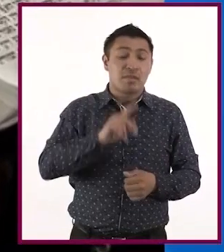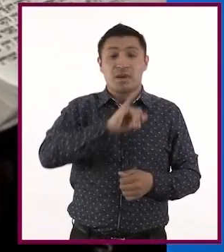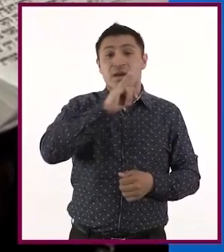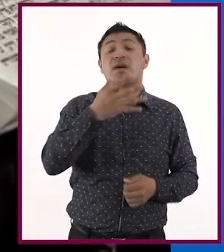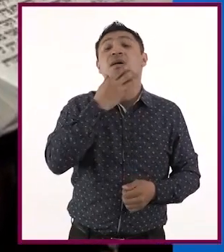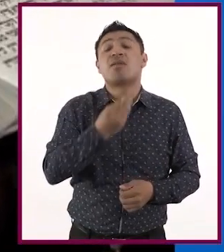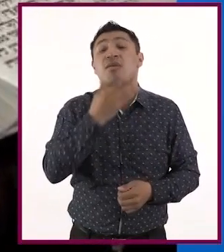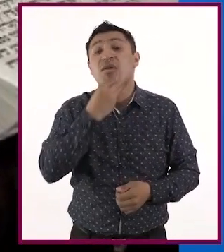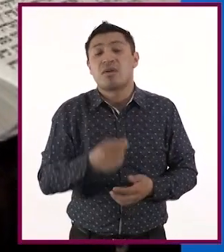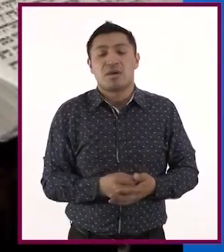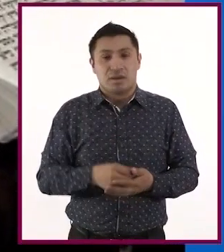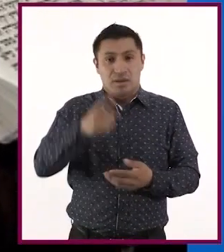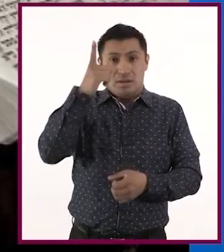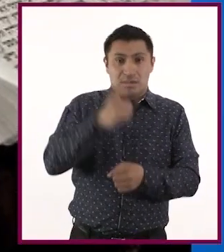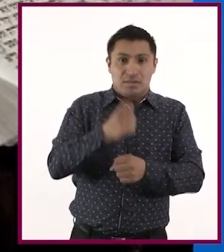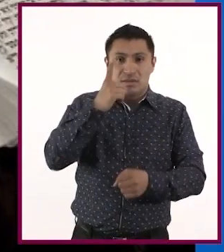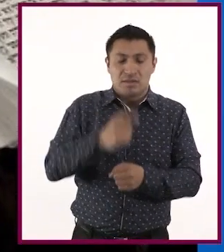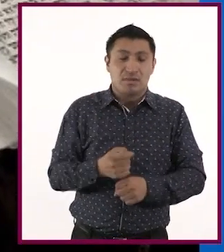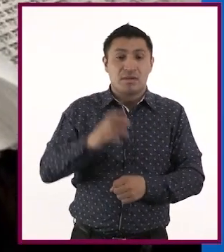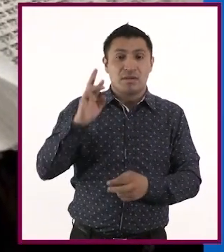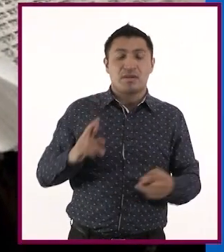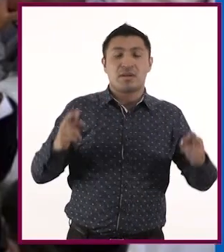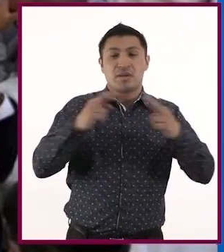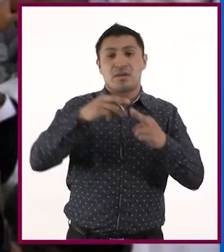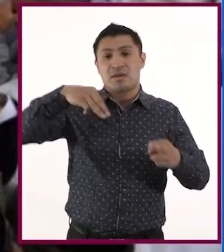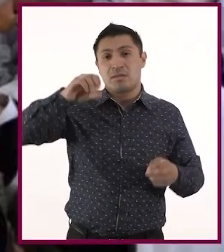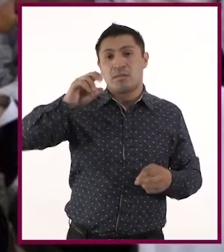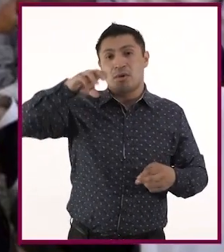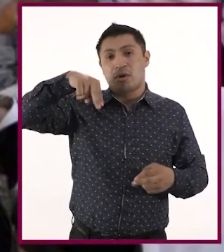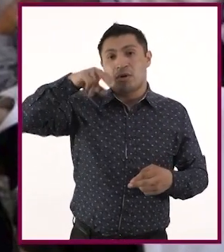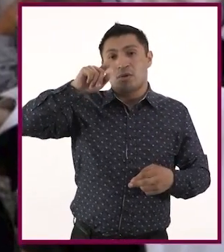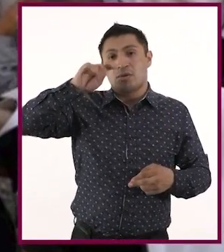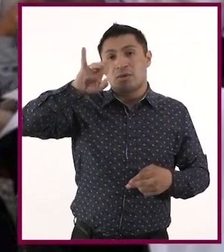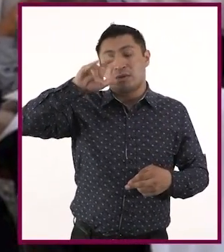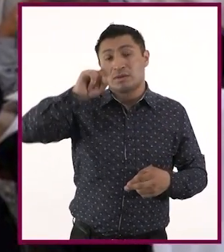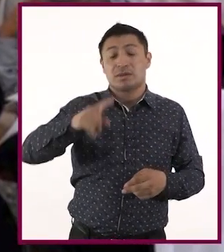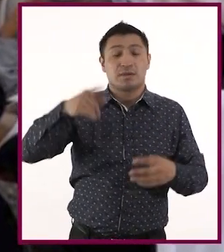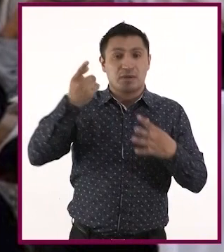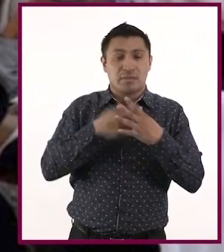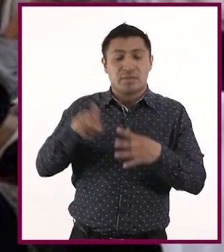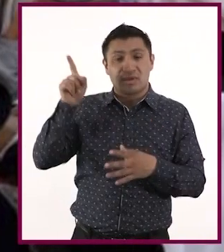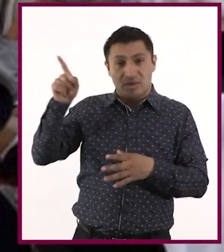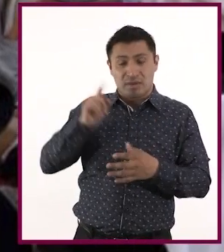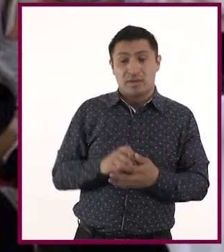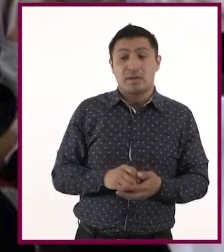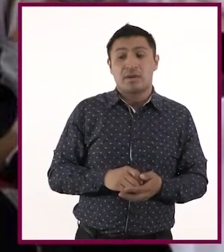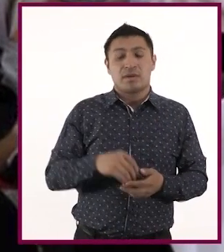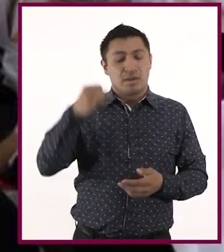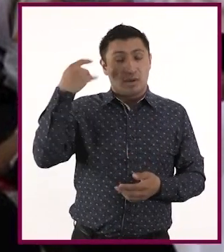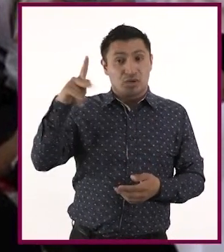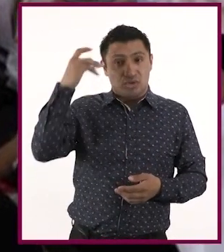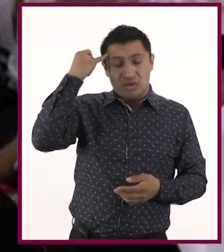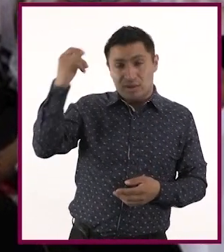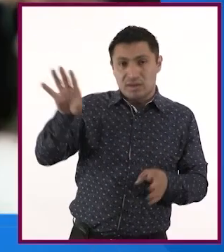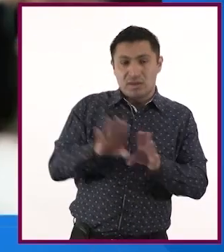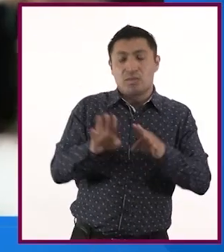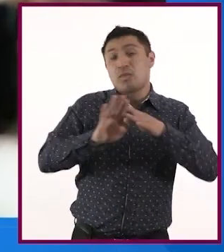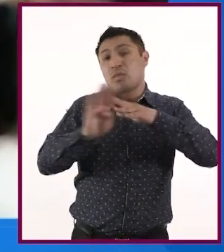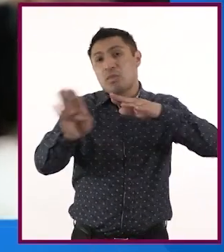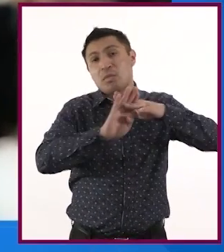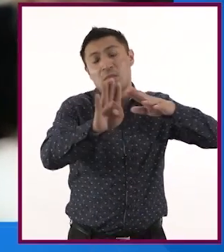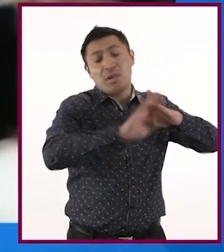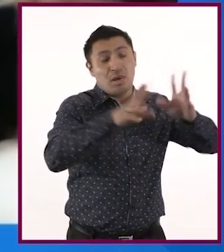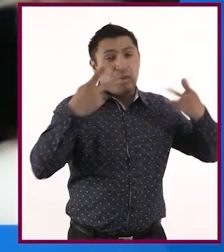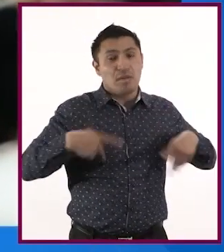judaísmo es la primera religión monoteísta y tuvo su origen en el Medio Oriente. La diáspora judía, resultado de migraciones